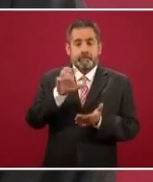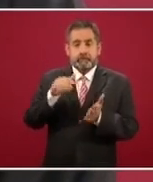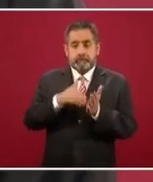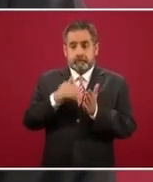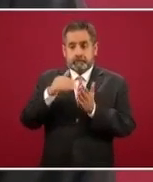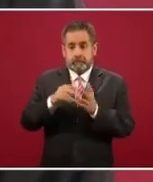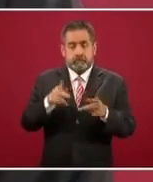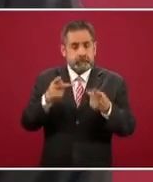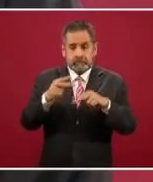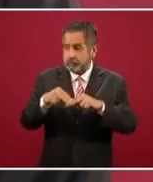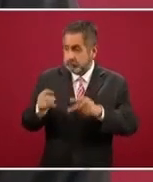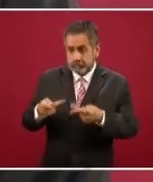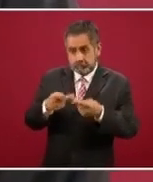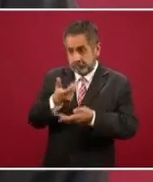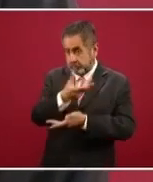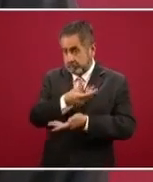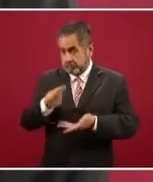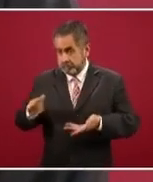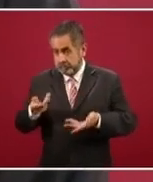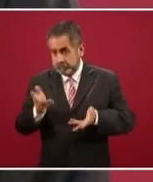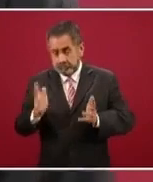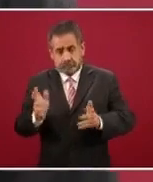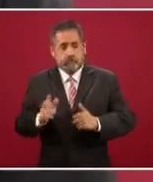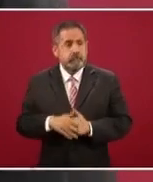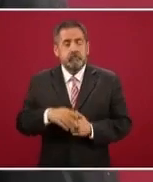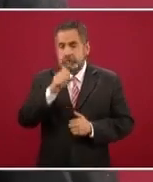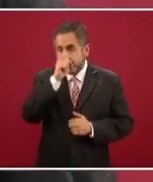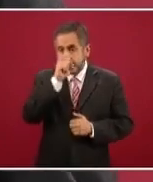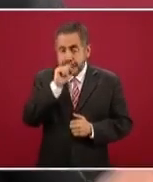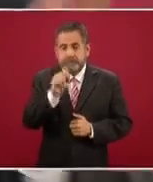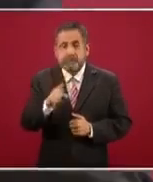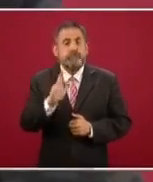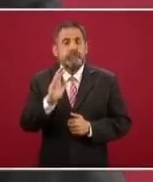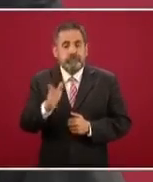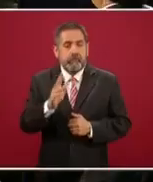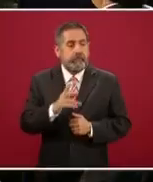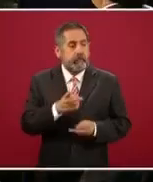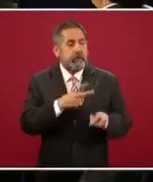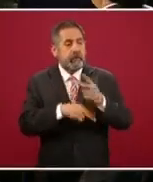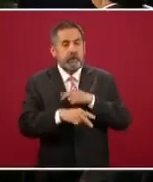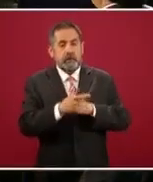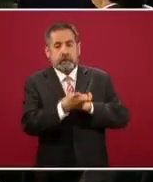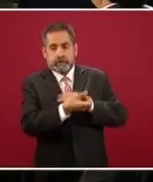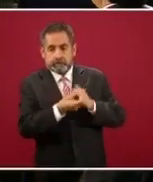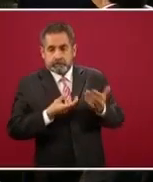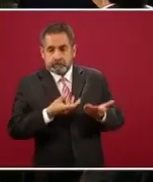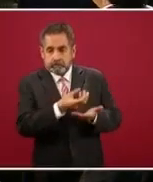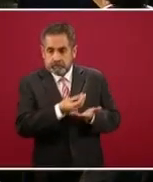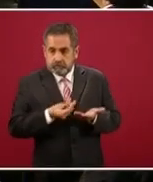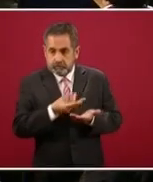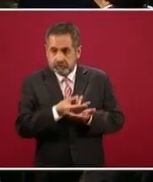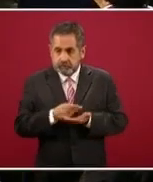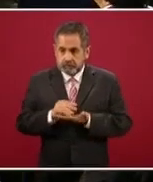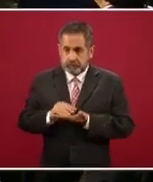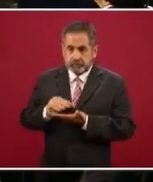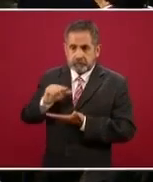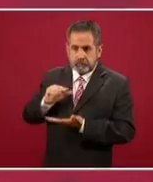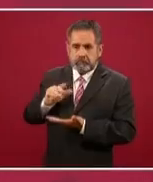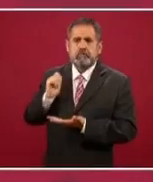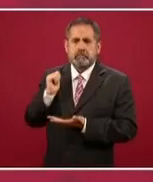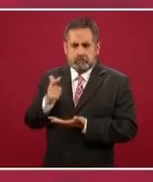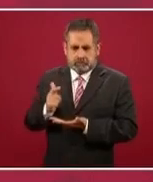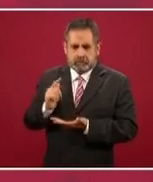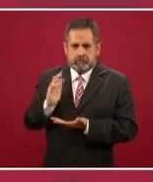1,500 millones de pesos. Ya están vendidos. Sí, sí. Y ya incluso ya está entrando ese dinero, ya hay una